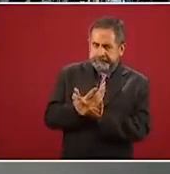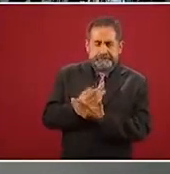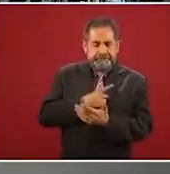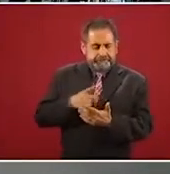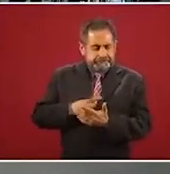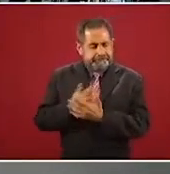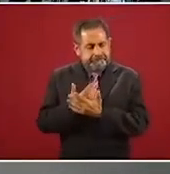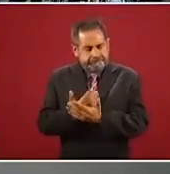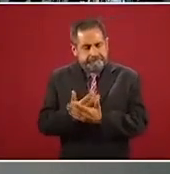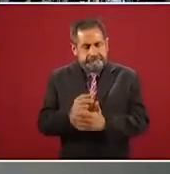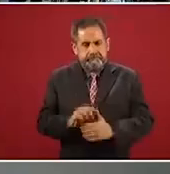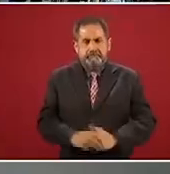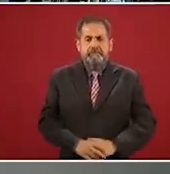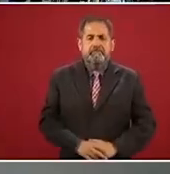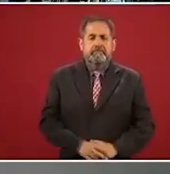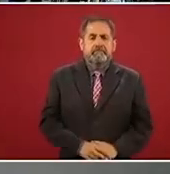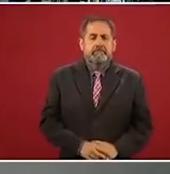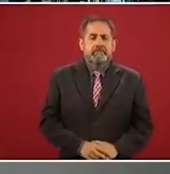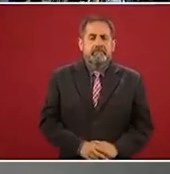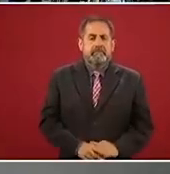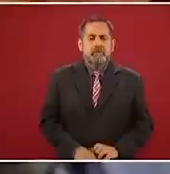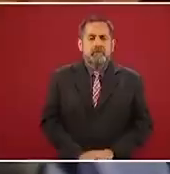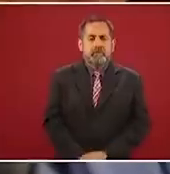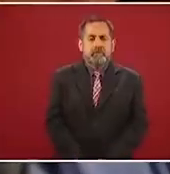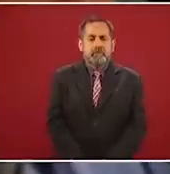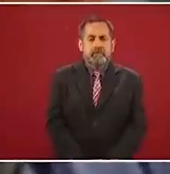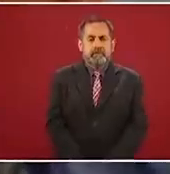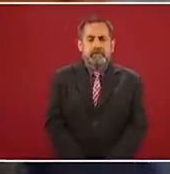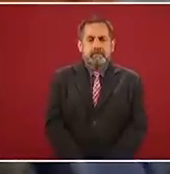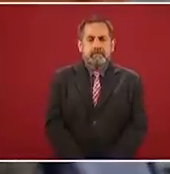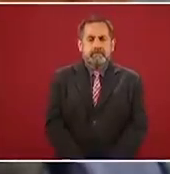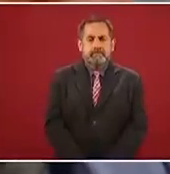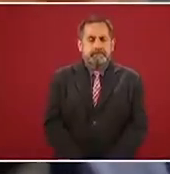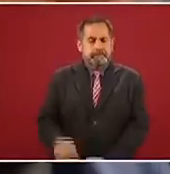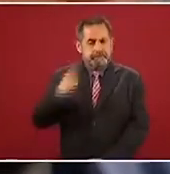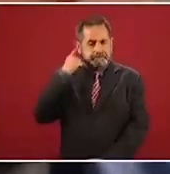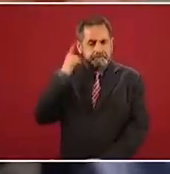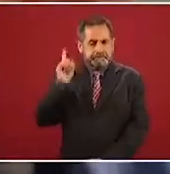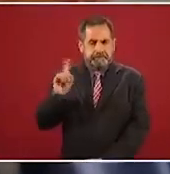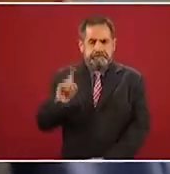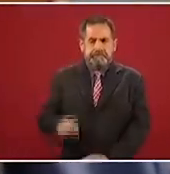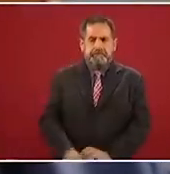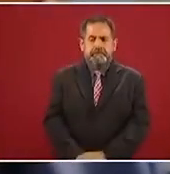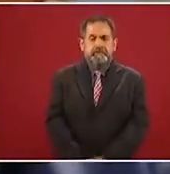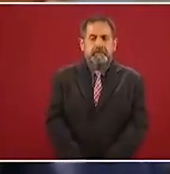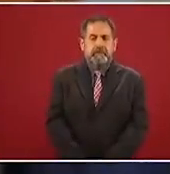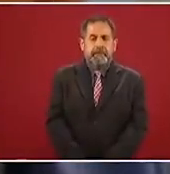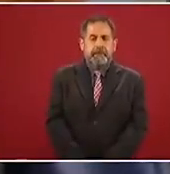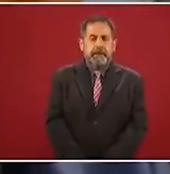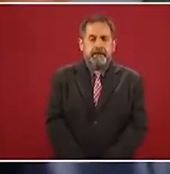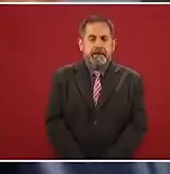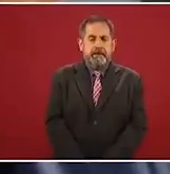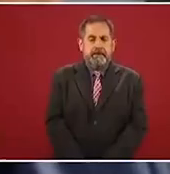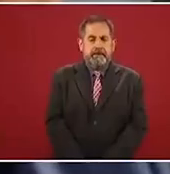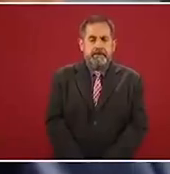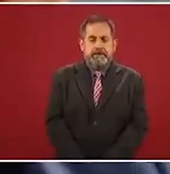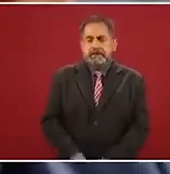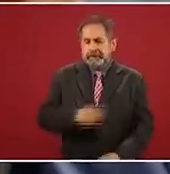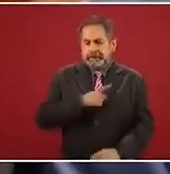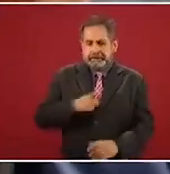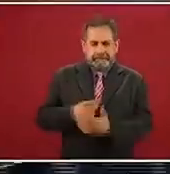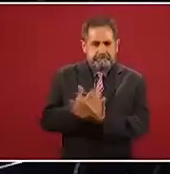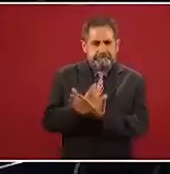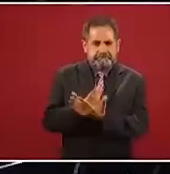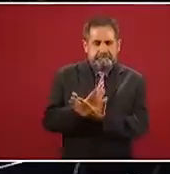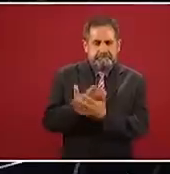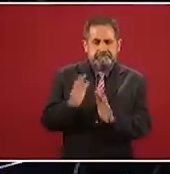dar a conocer cómo vivía la familia cuando el crimen que se investiga no es a la no sí, es cómo hay vivía que, la familia. Hay que esperar